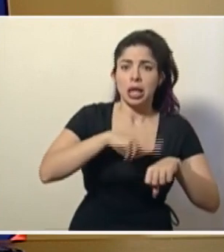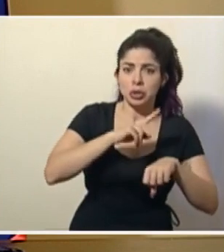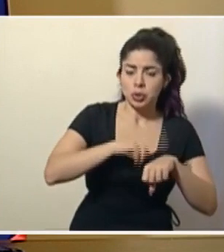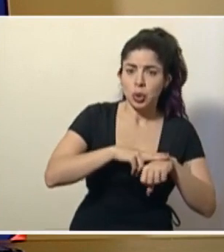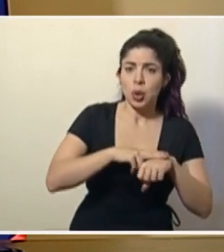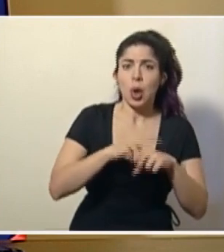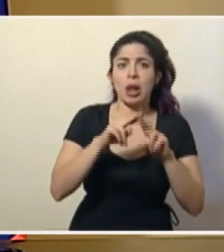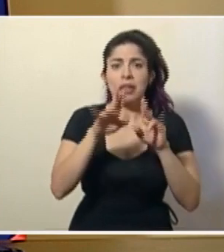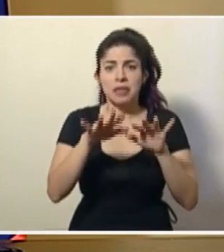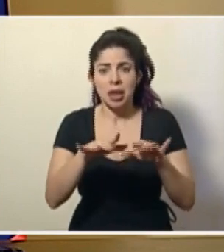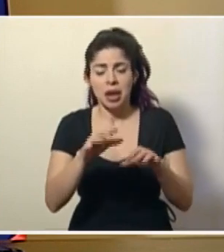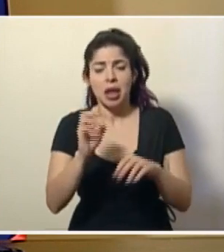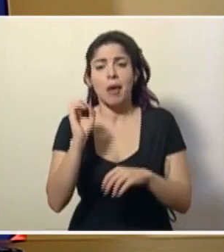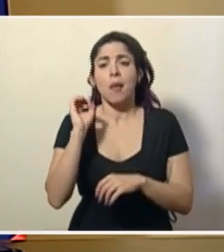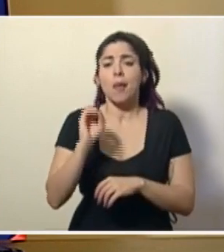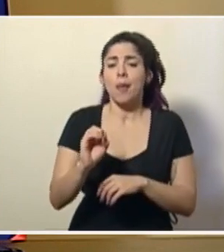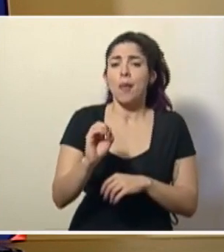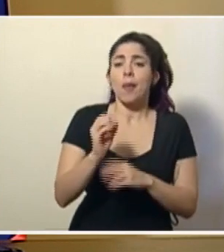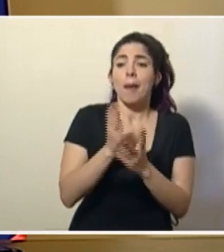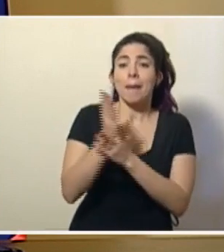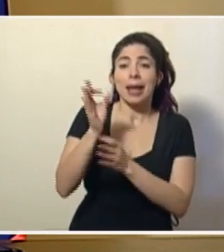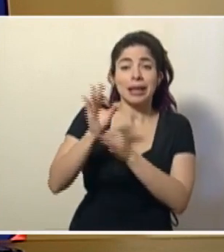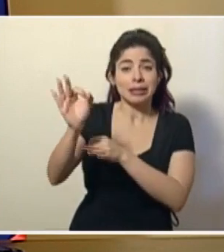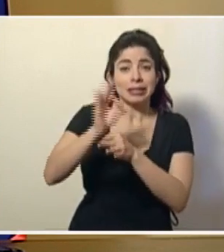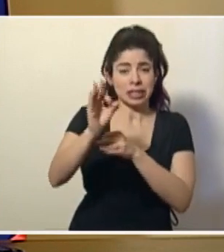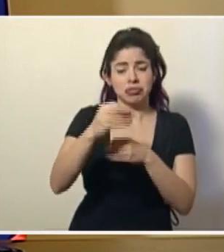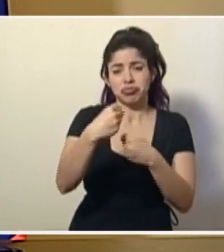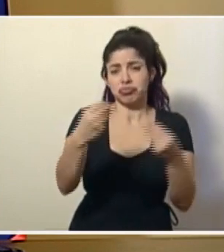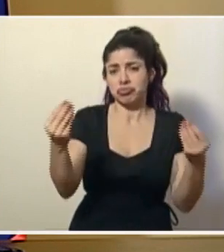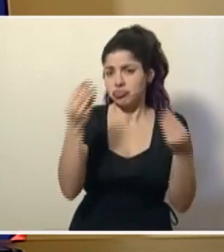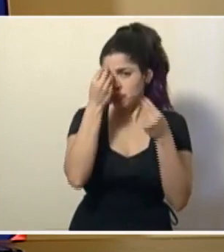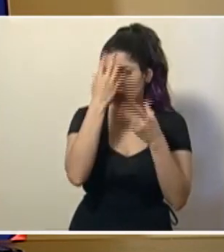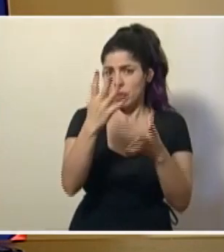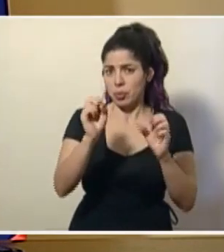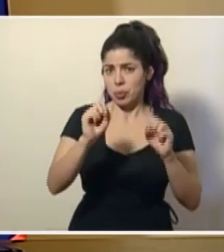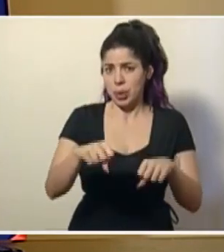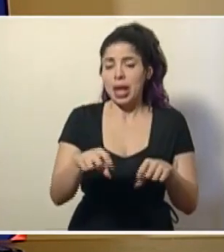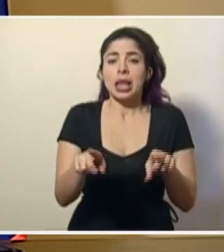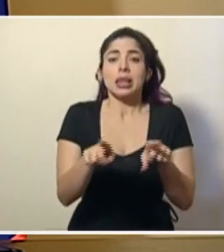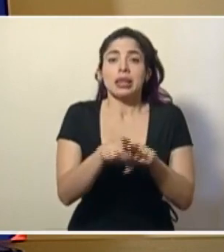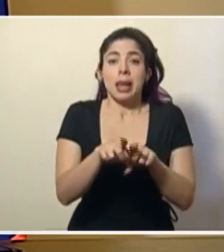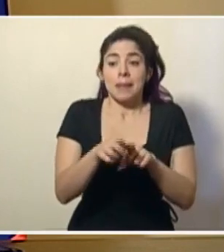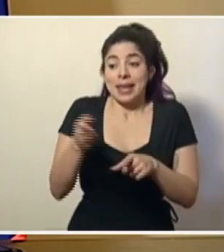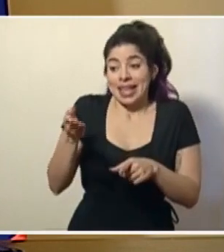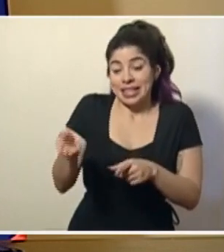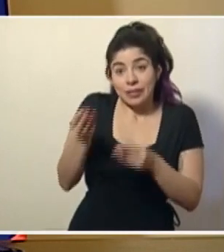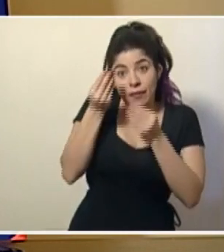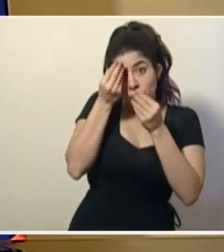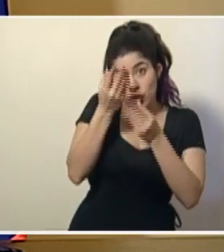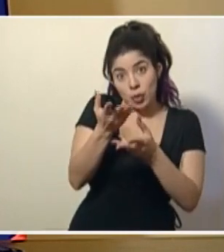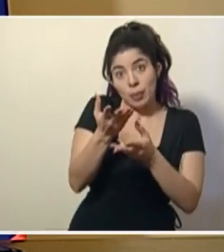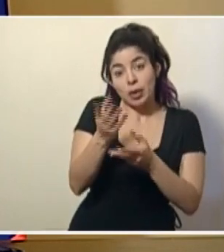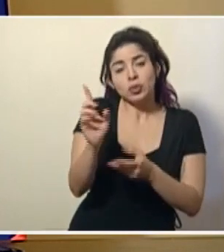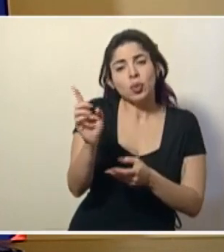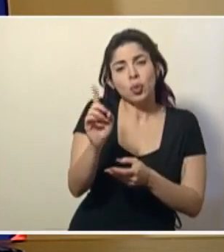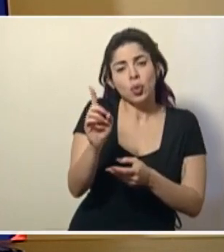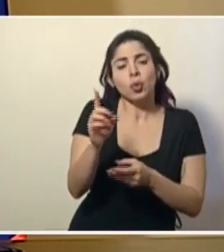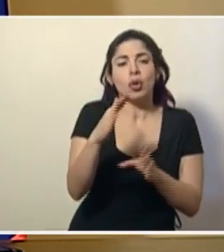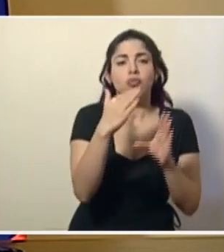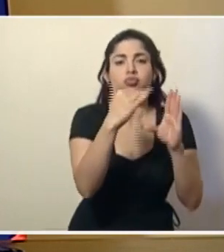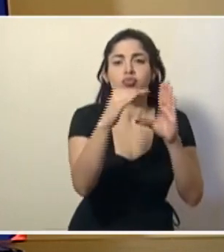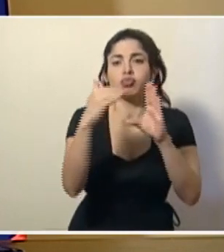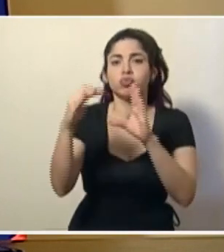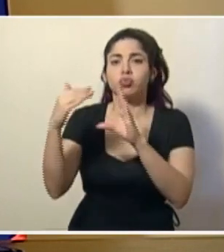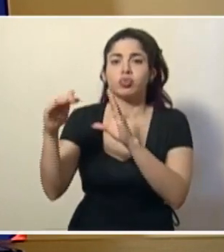nacional, electrónica y los medios regionales, y también estará disponible y se comunicará a las